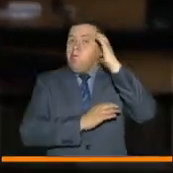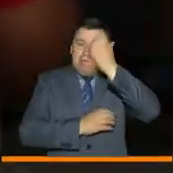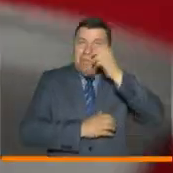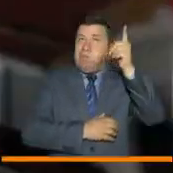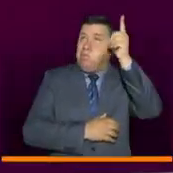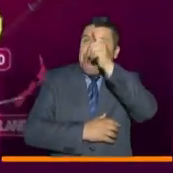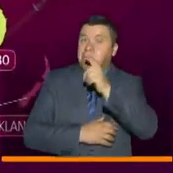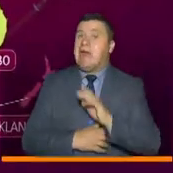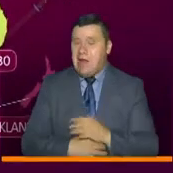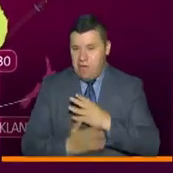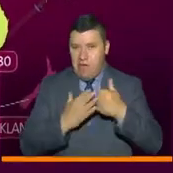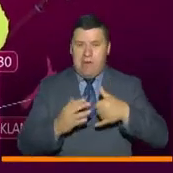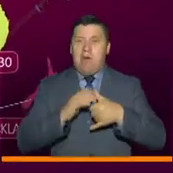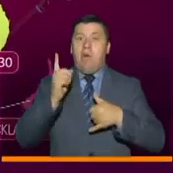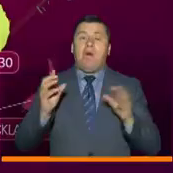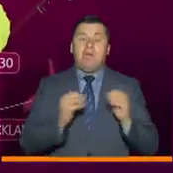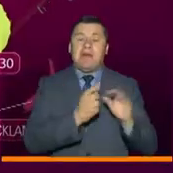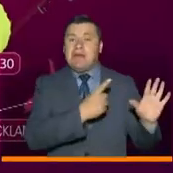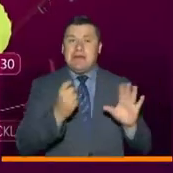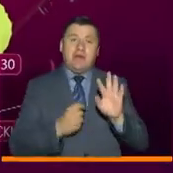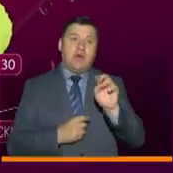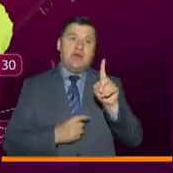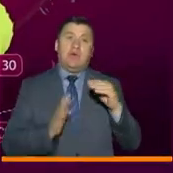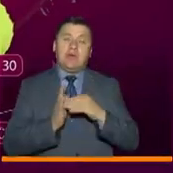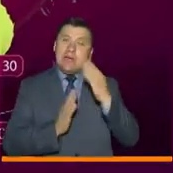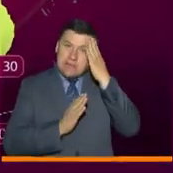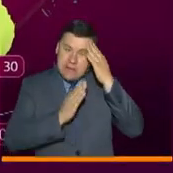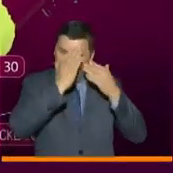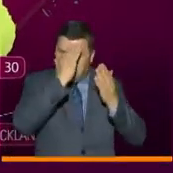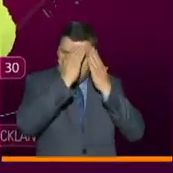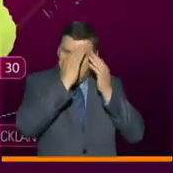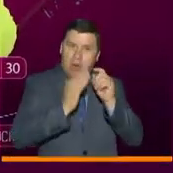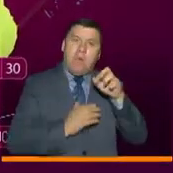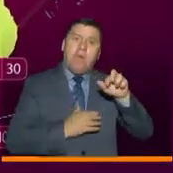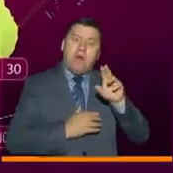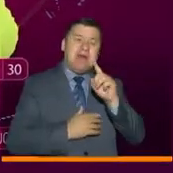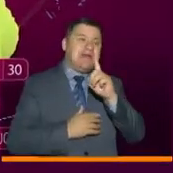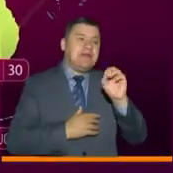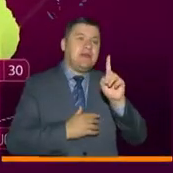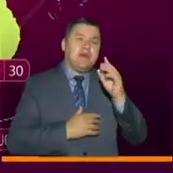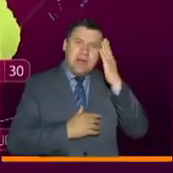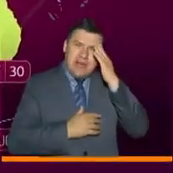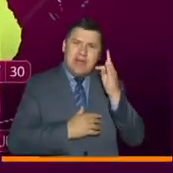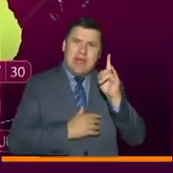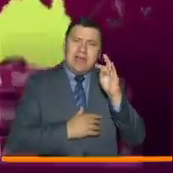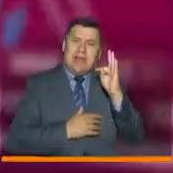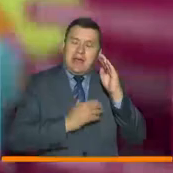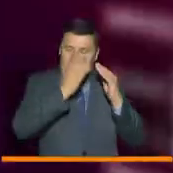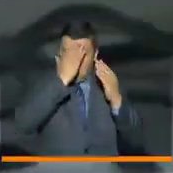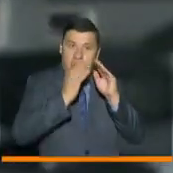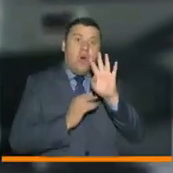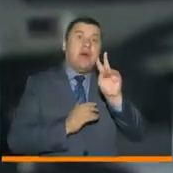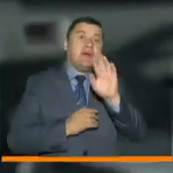país, de los cuales 681 presentaron Saber Pro y 101 Saber TIT en 42